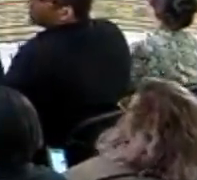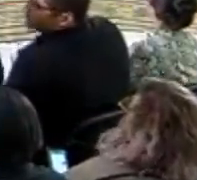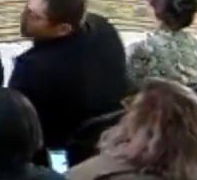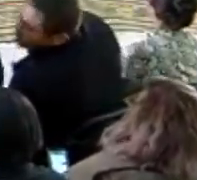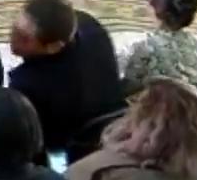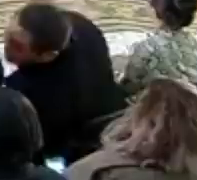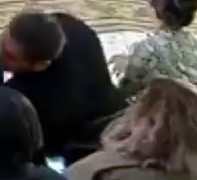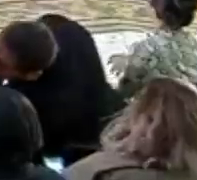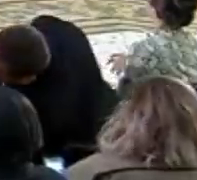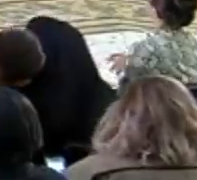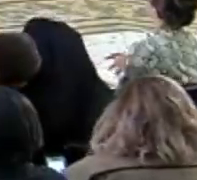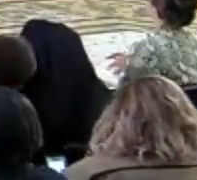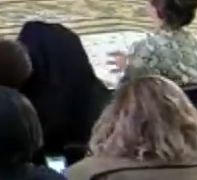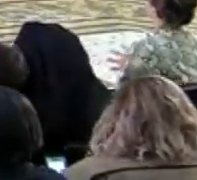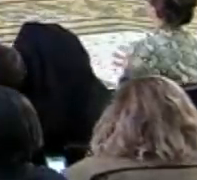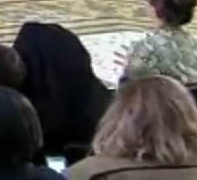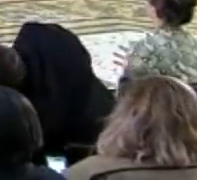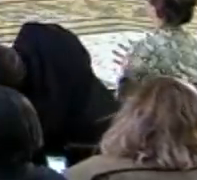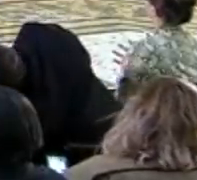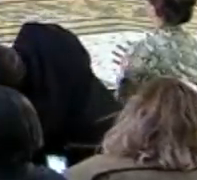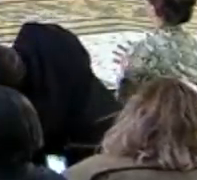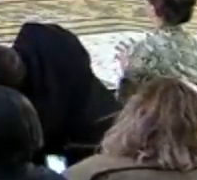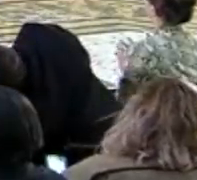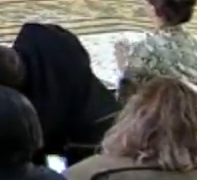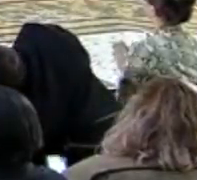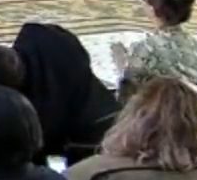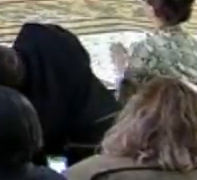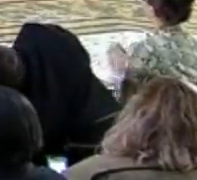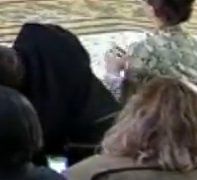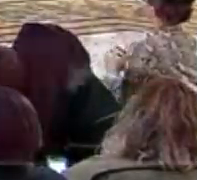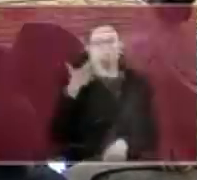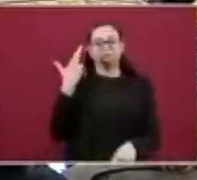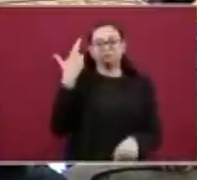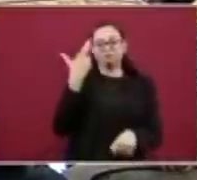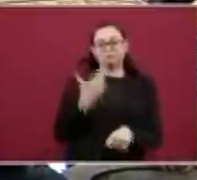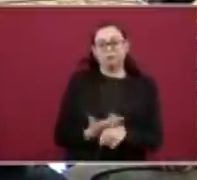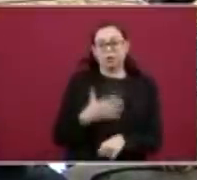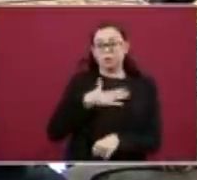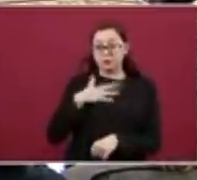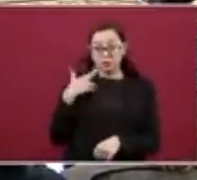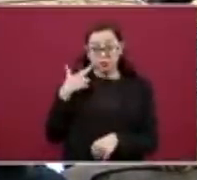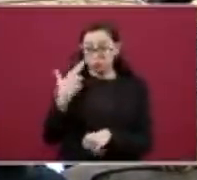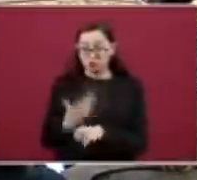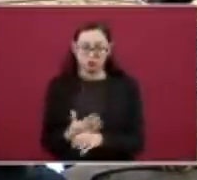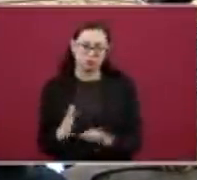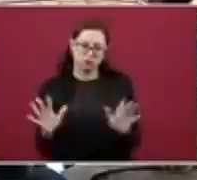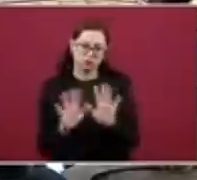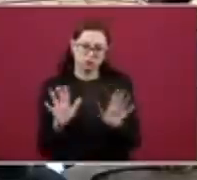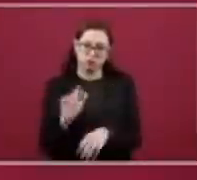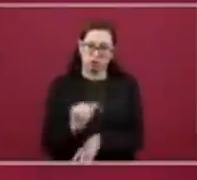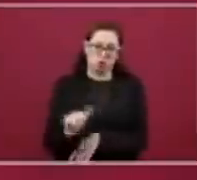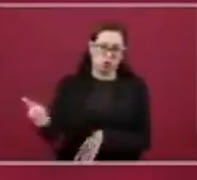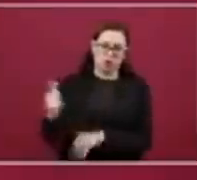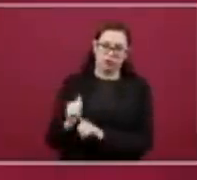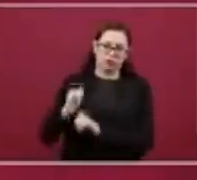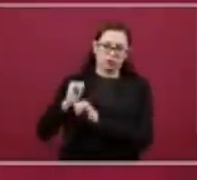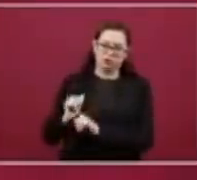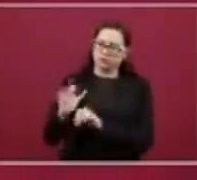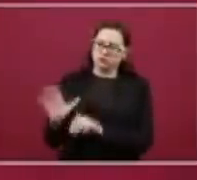aunque no me corresponde porque es otro poder. Ayudó también el